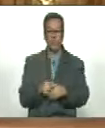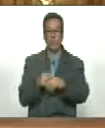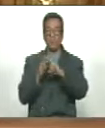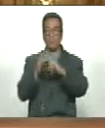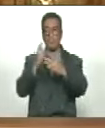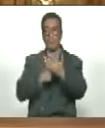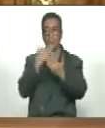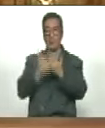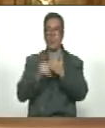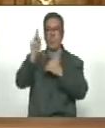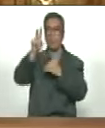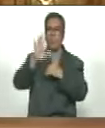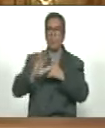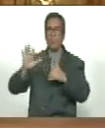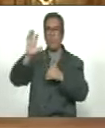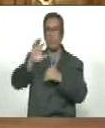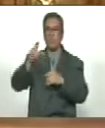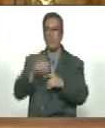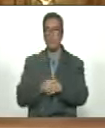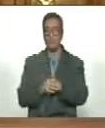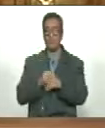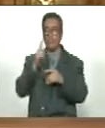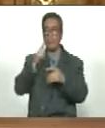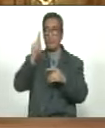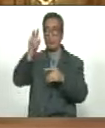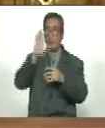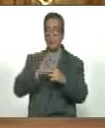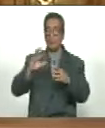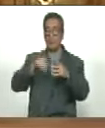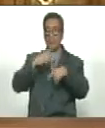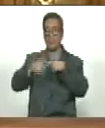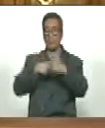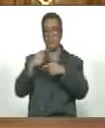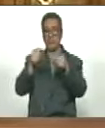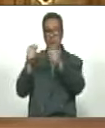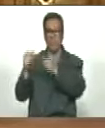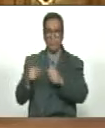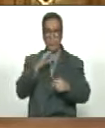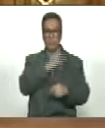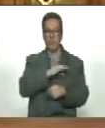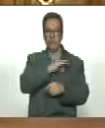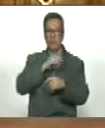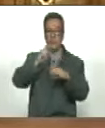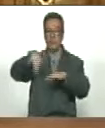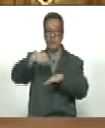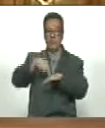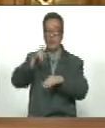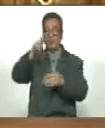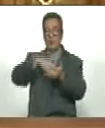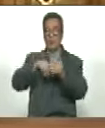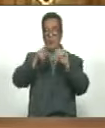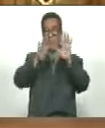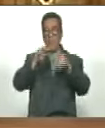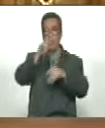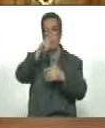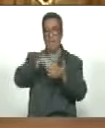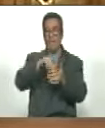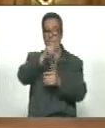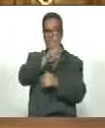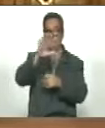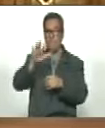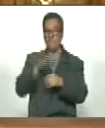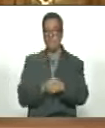del Plan de la Patria, Plan de la Patria para el Desarrollo Económico y Social de la Nación